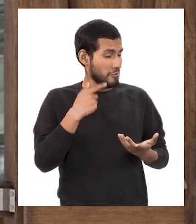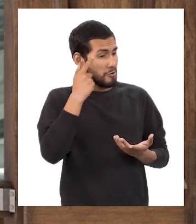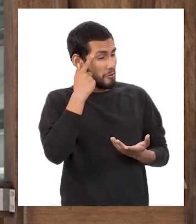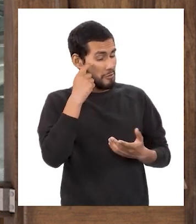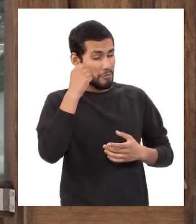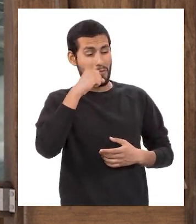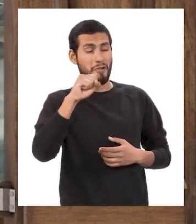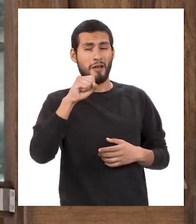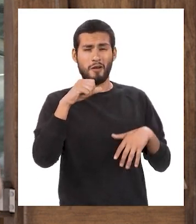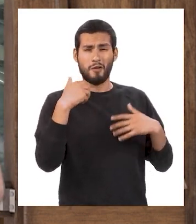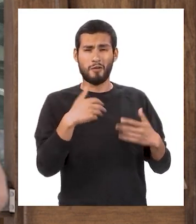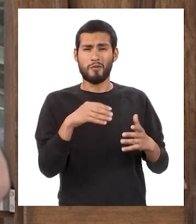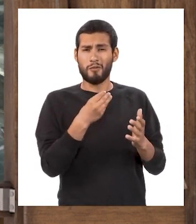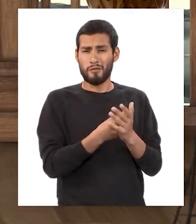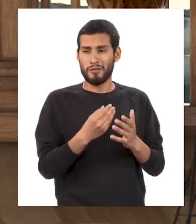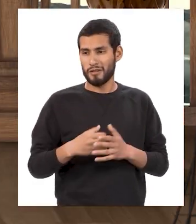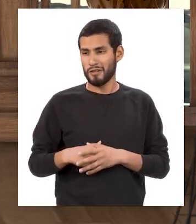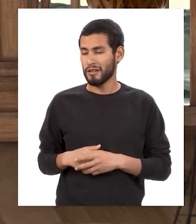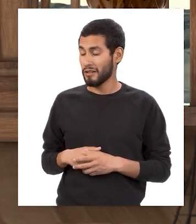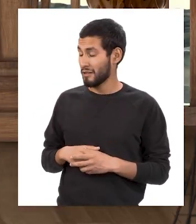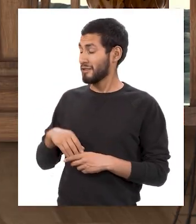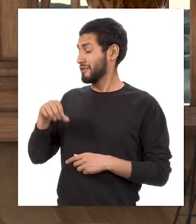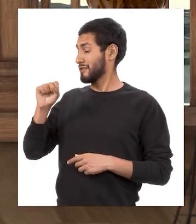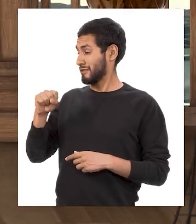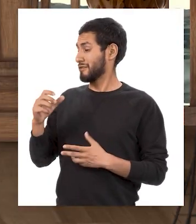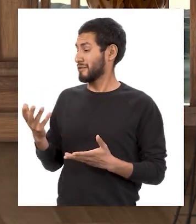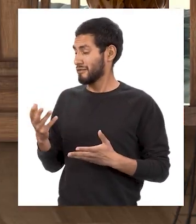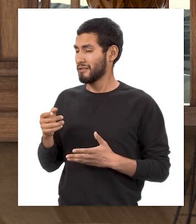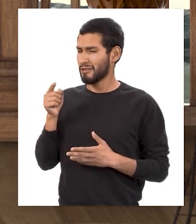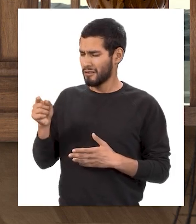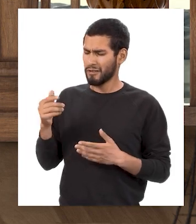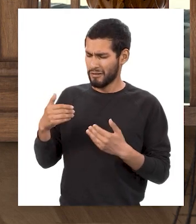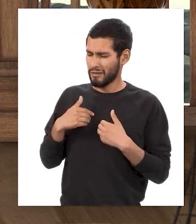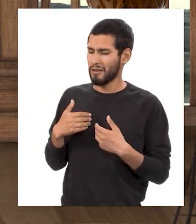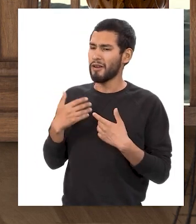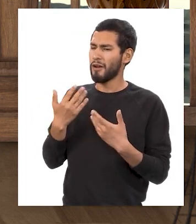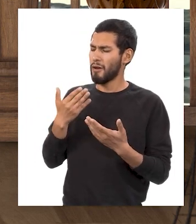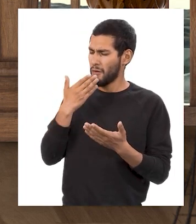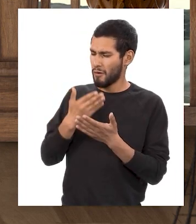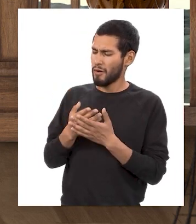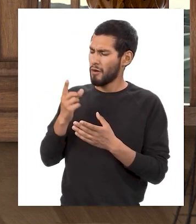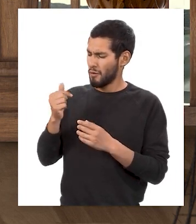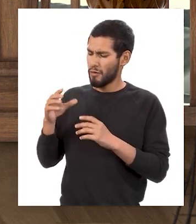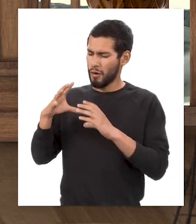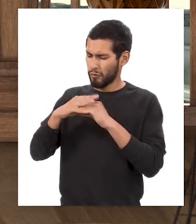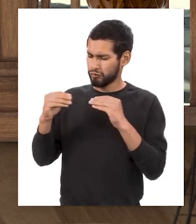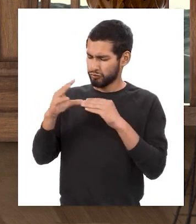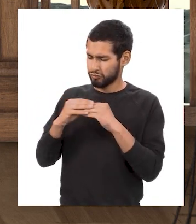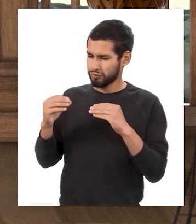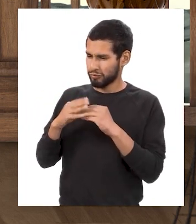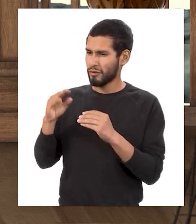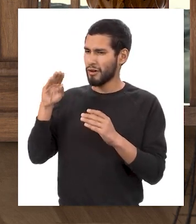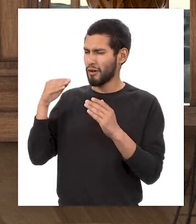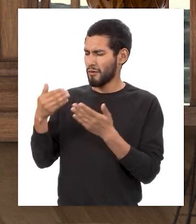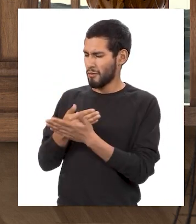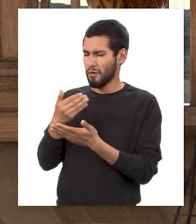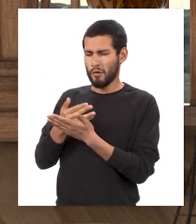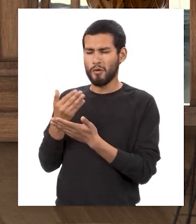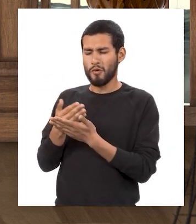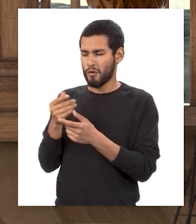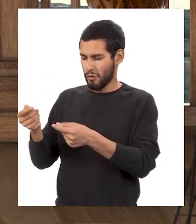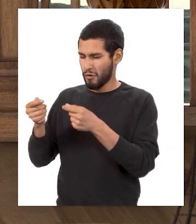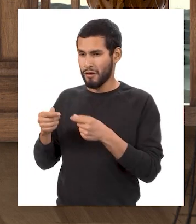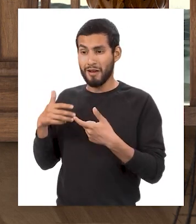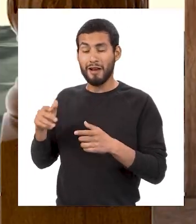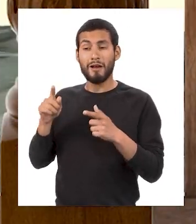Digo, ¿un viaje de esa magnitud? Claro que sí. Lleva consigo una linda suma de billetes de banco